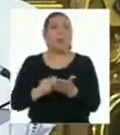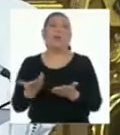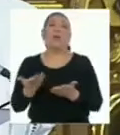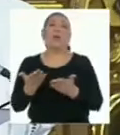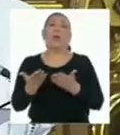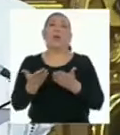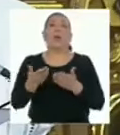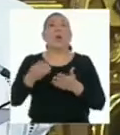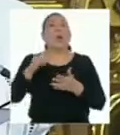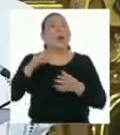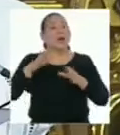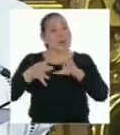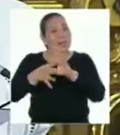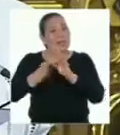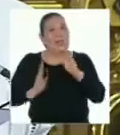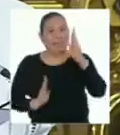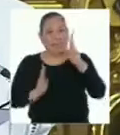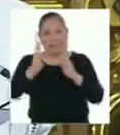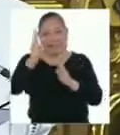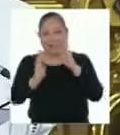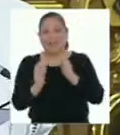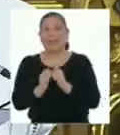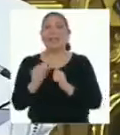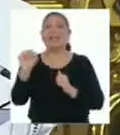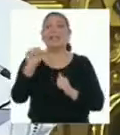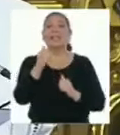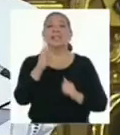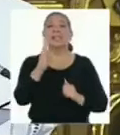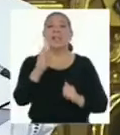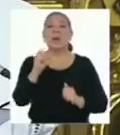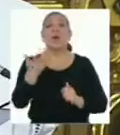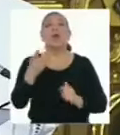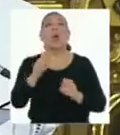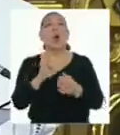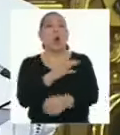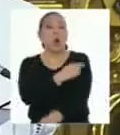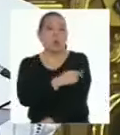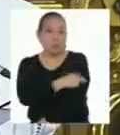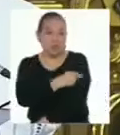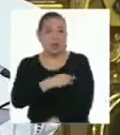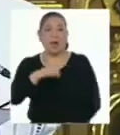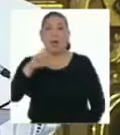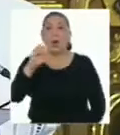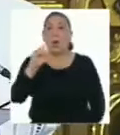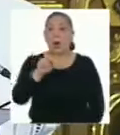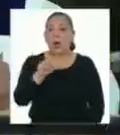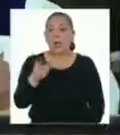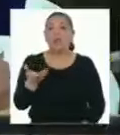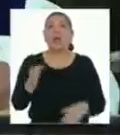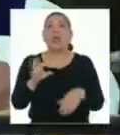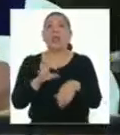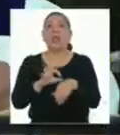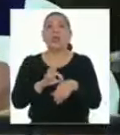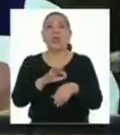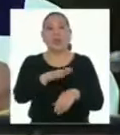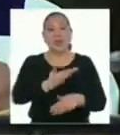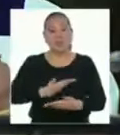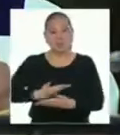de la zona de los Juegos Panamericanos, del Hospital Sabogal, Loaiza, Emergencias Pediátricas,